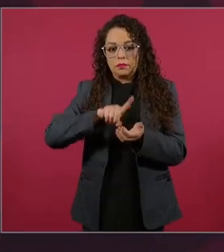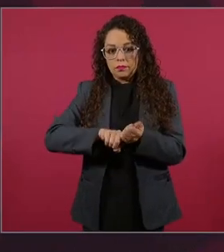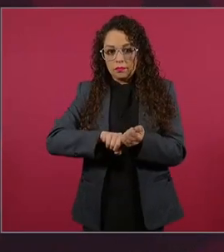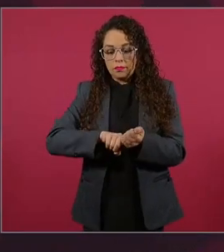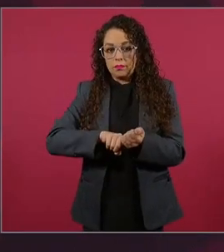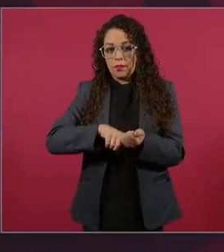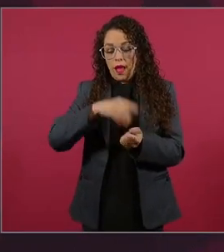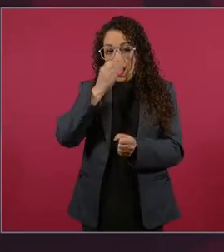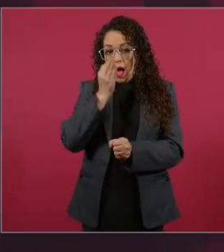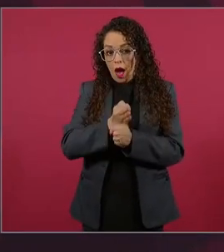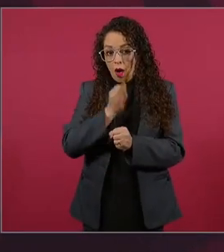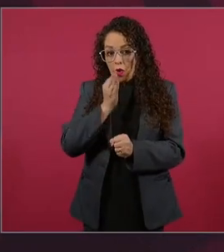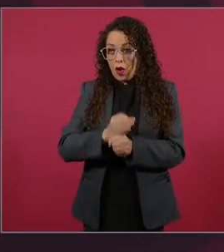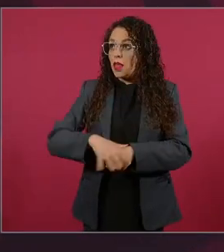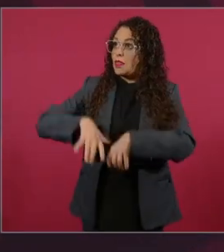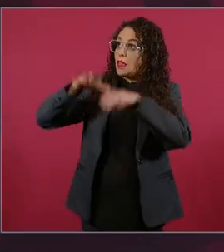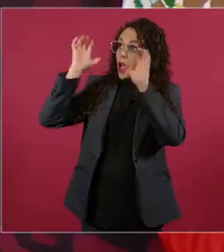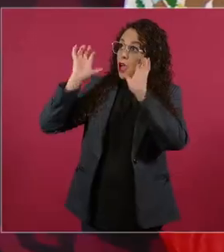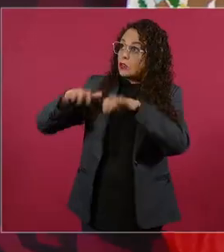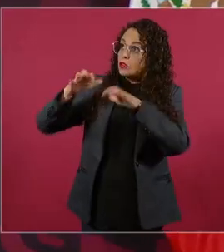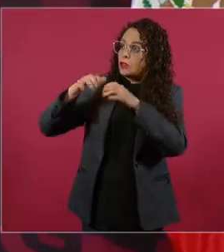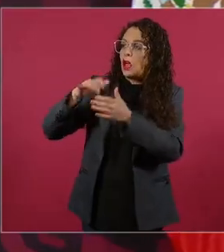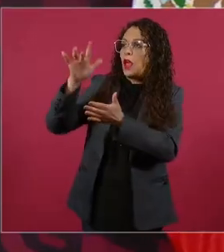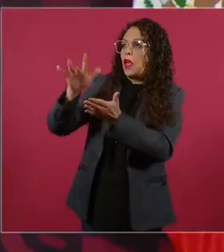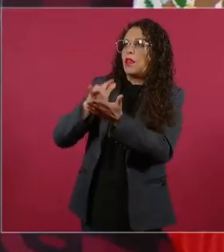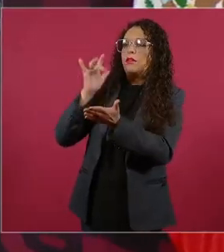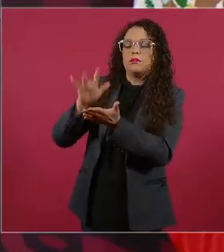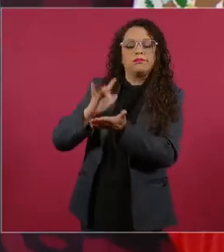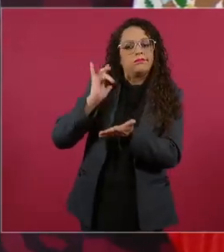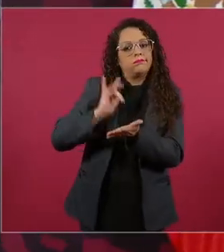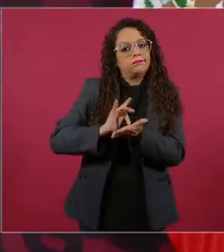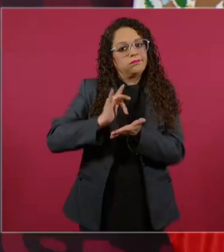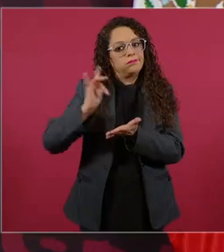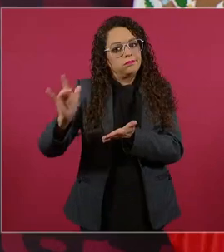lluvias. Sin embargo, hay que